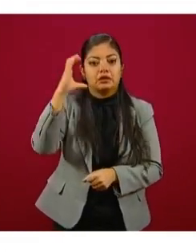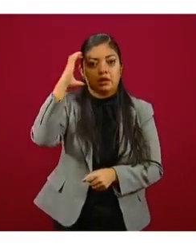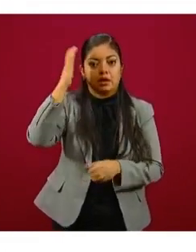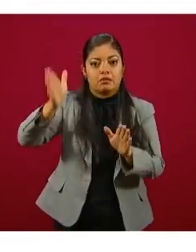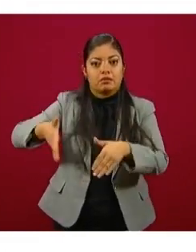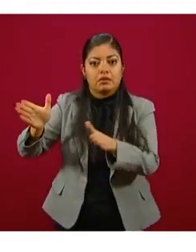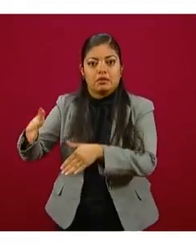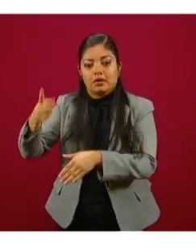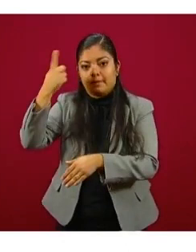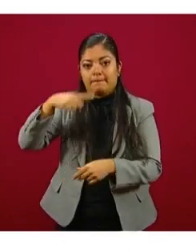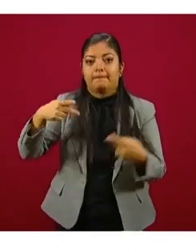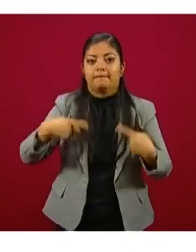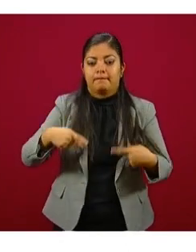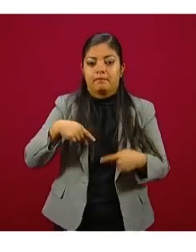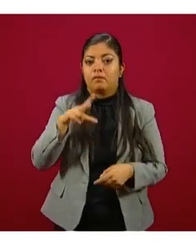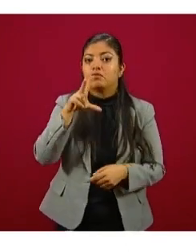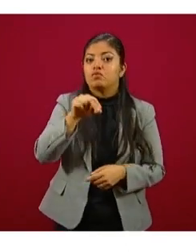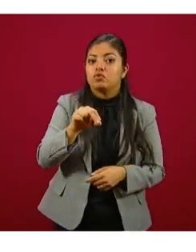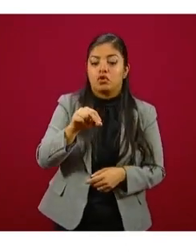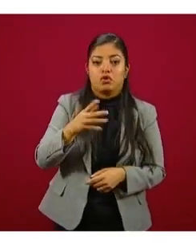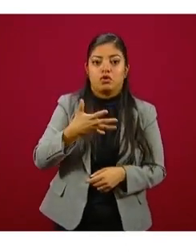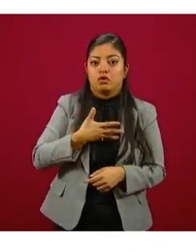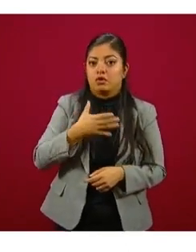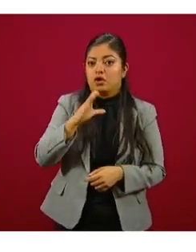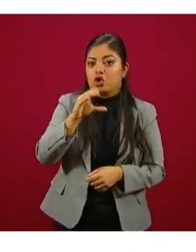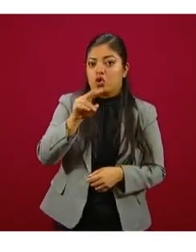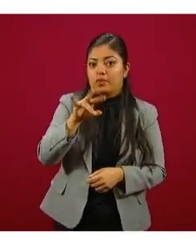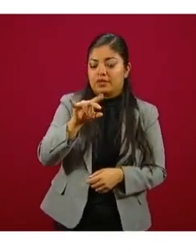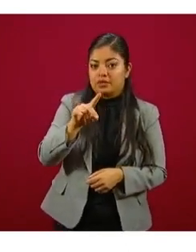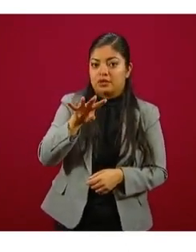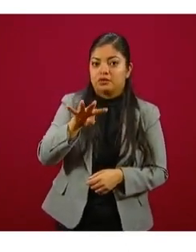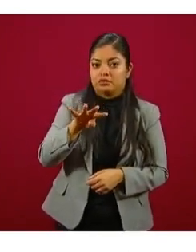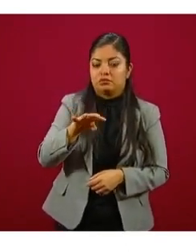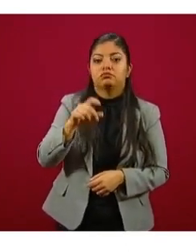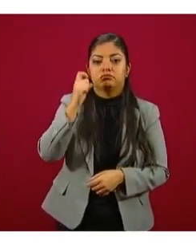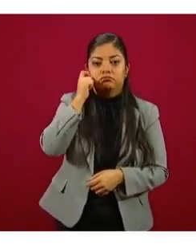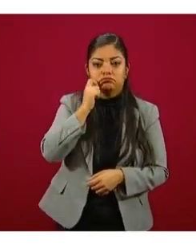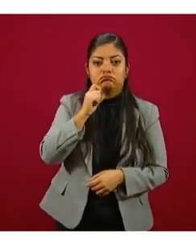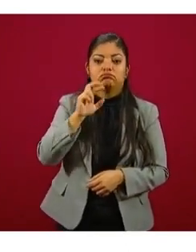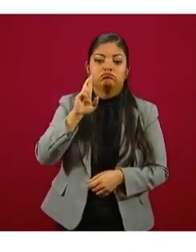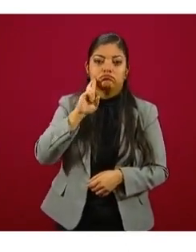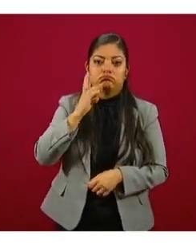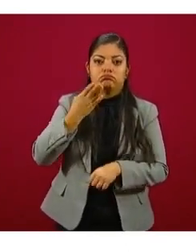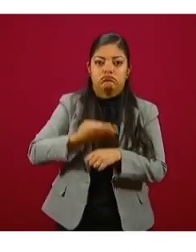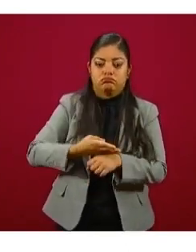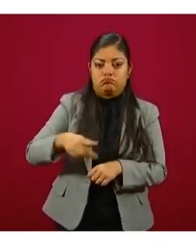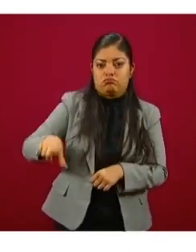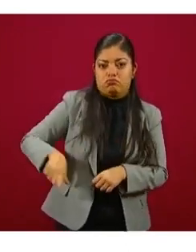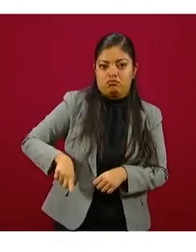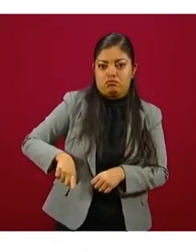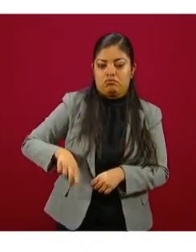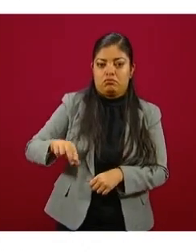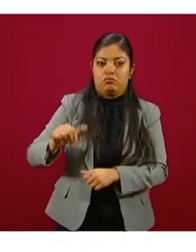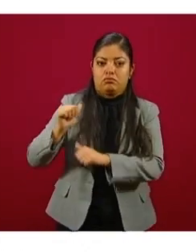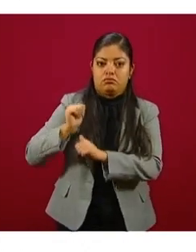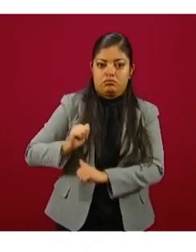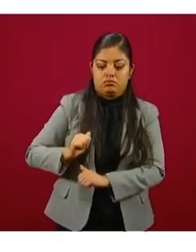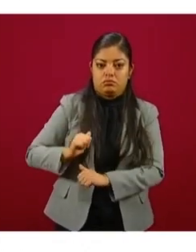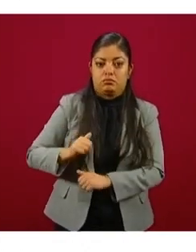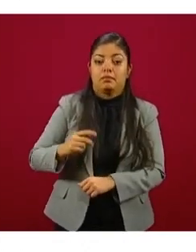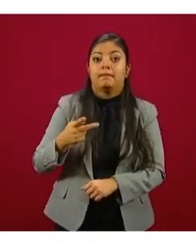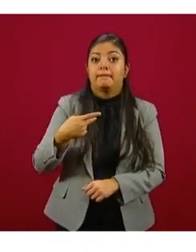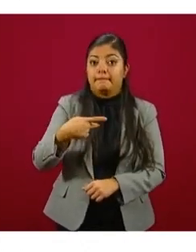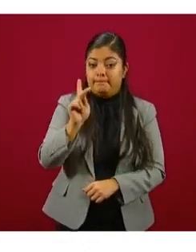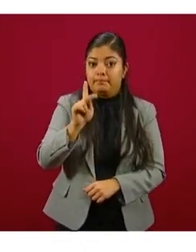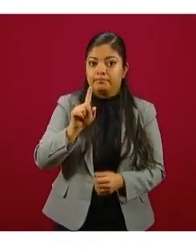para pacientes no COVID-19. El gobierno del estado de Guerrero es la autoridad sanitaria responsable, pero además aquí